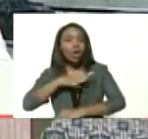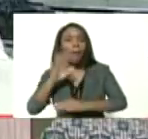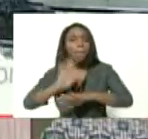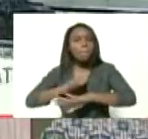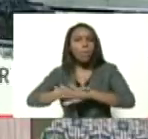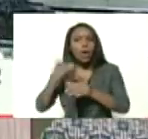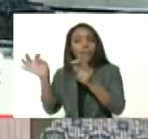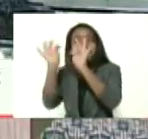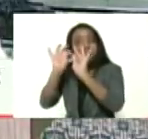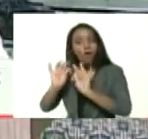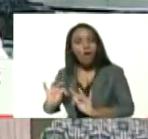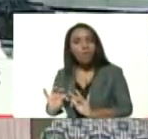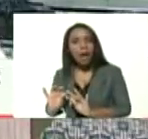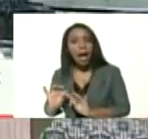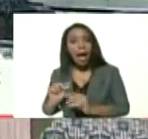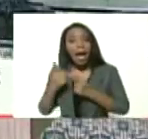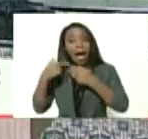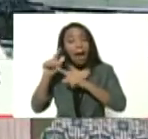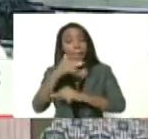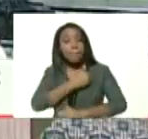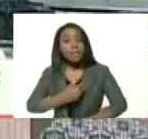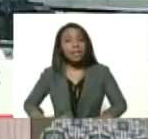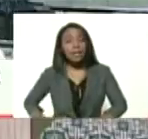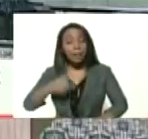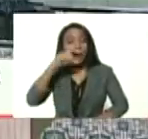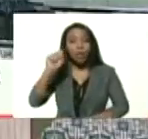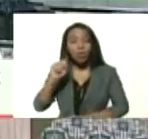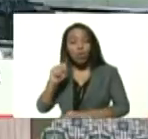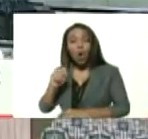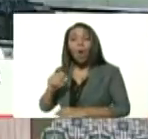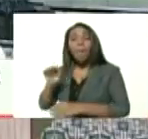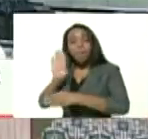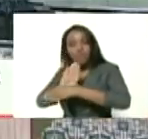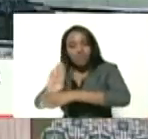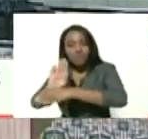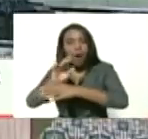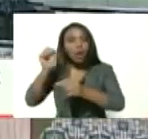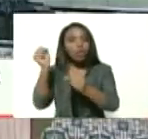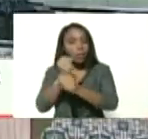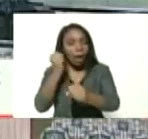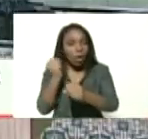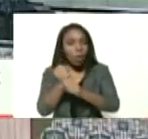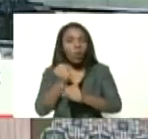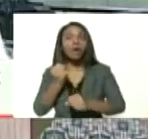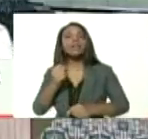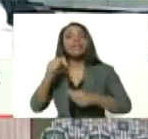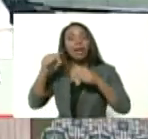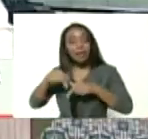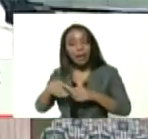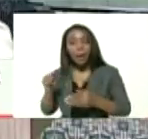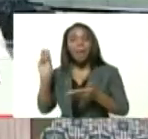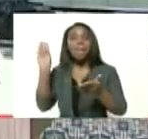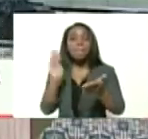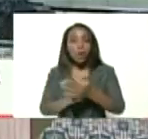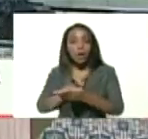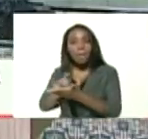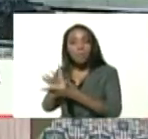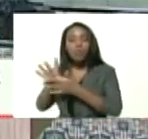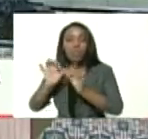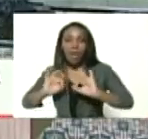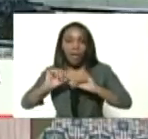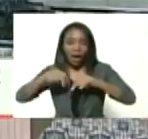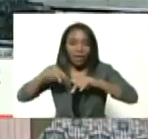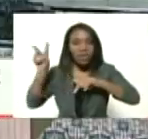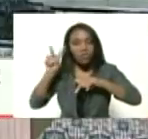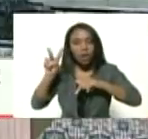las medidas, mientras el presidente Nicolás Maduro protege a los trabajadores, decreta la inamovilidad laboral,